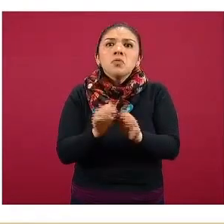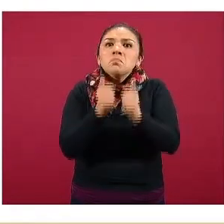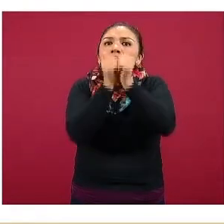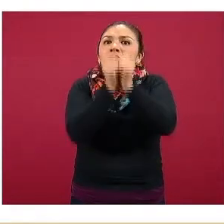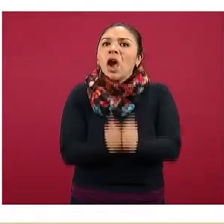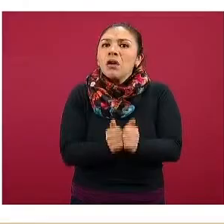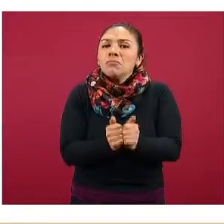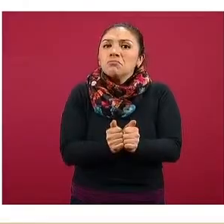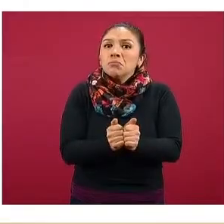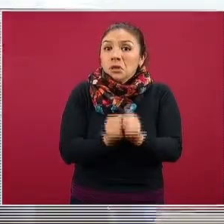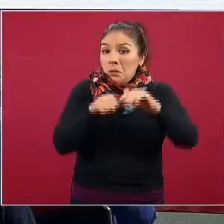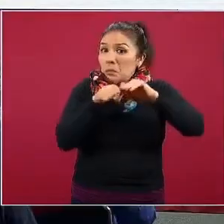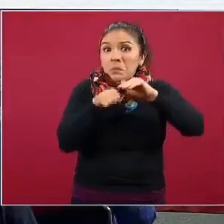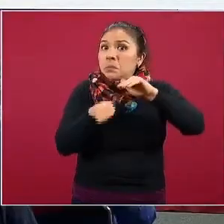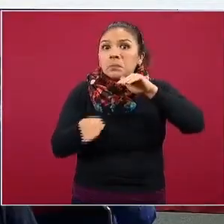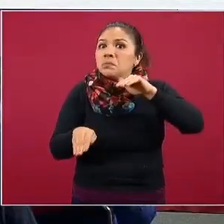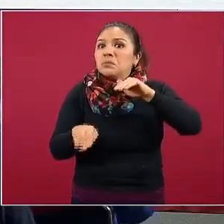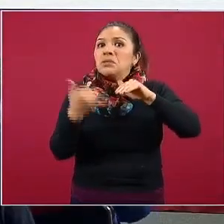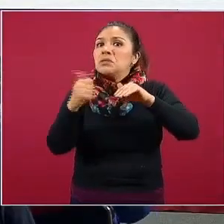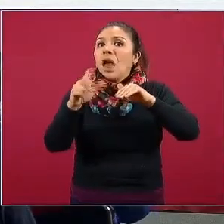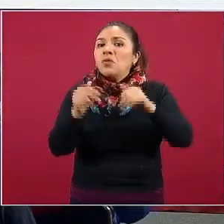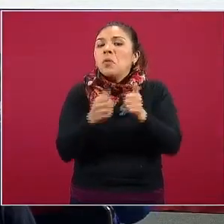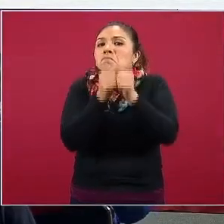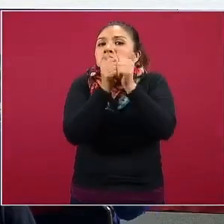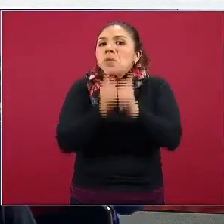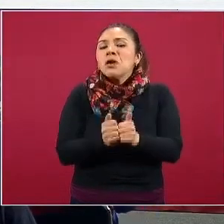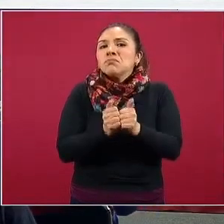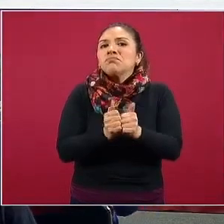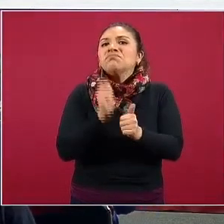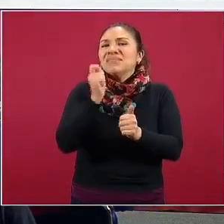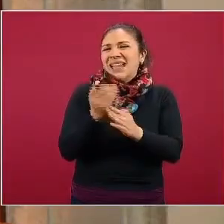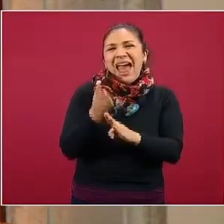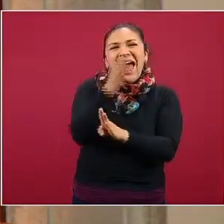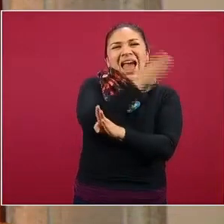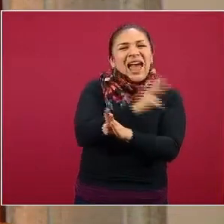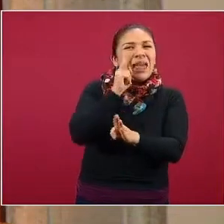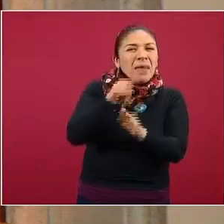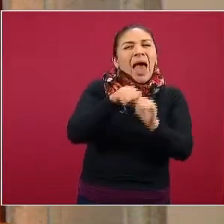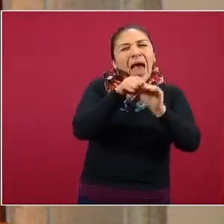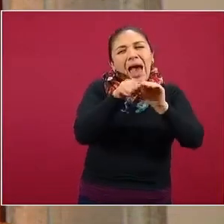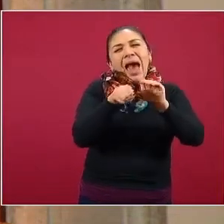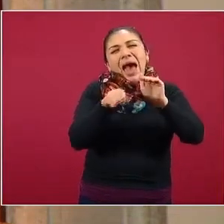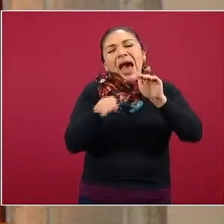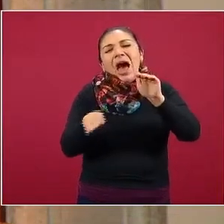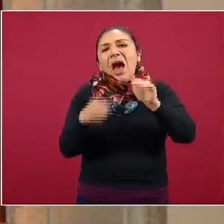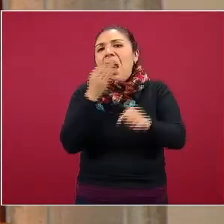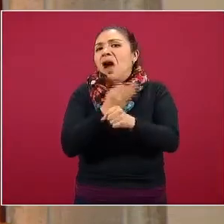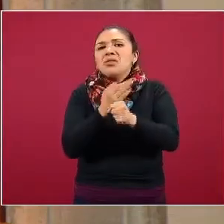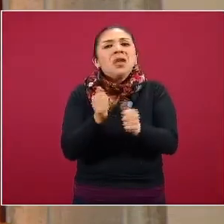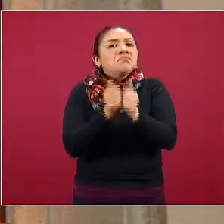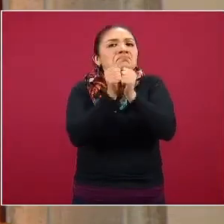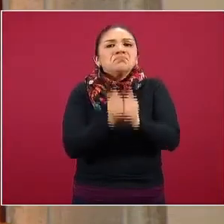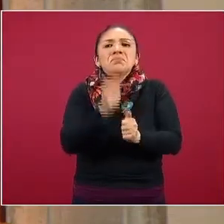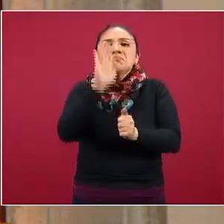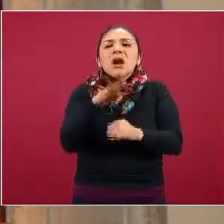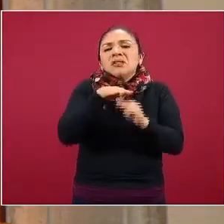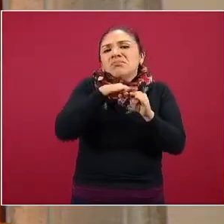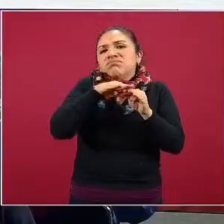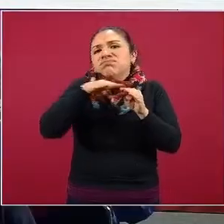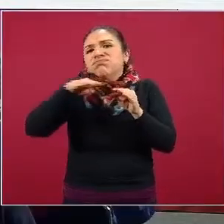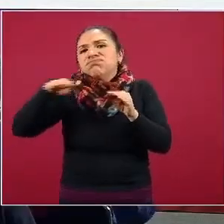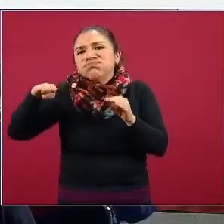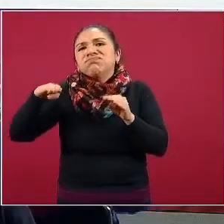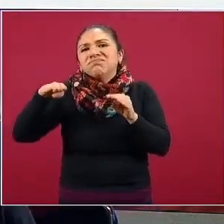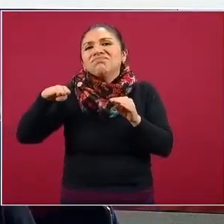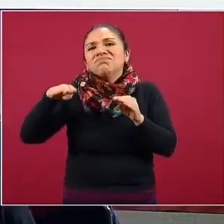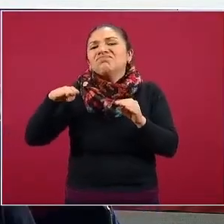la tendencia ascendente que teníamos presentes en las semanas 43 y 42, lo cual ha significado